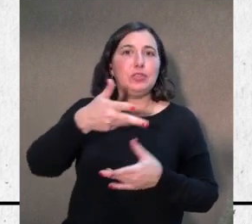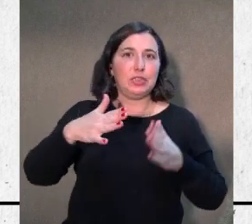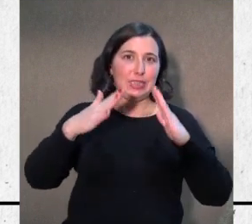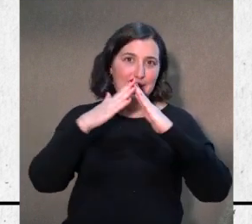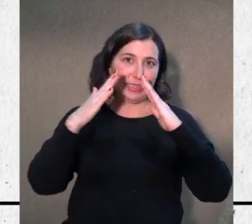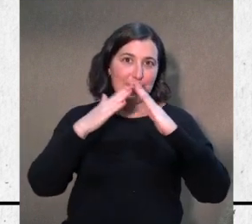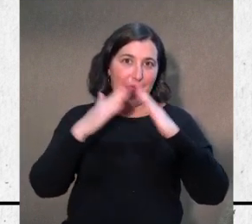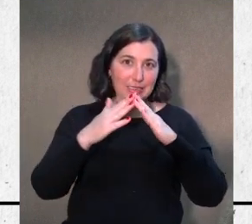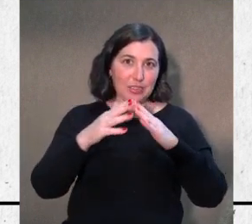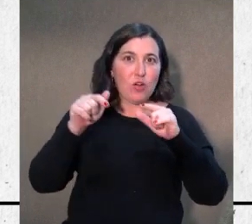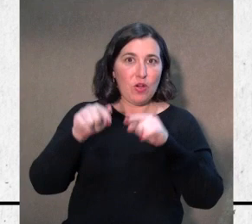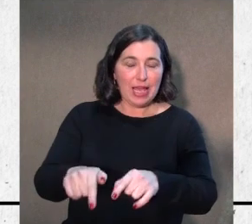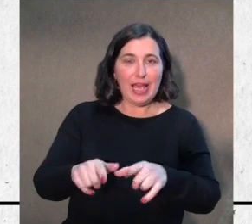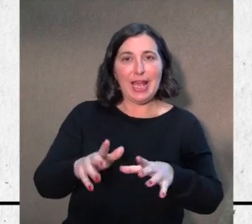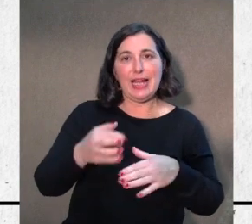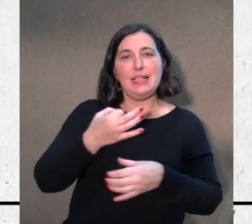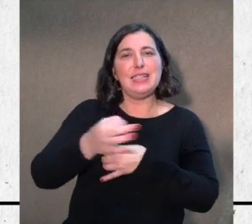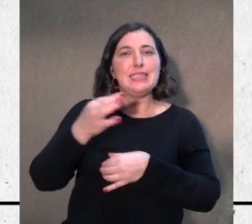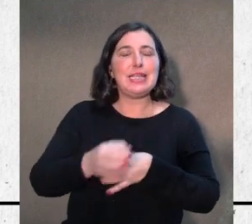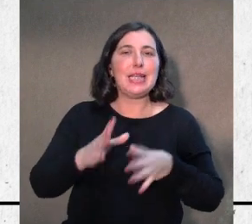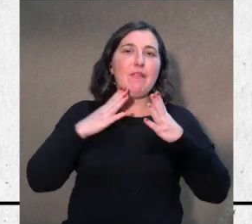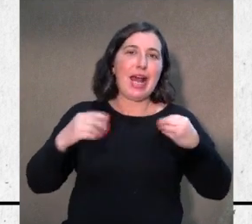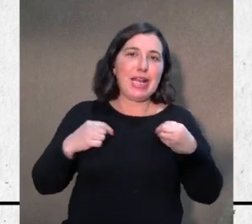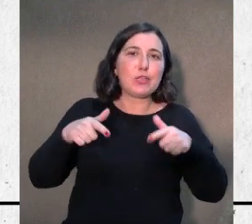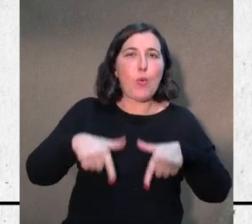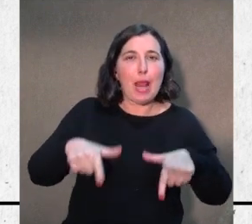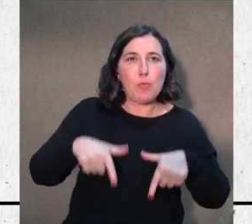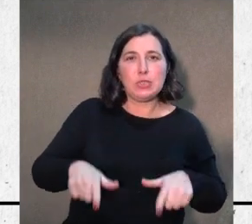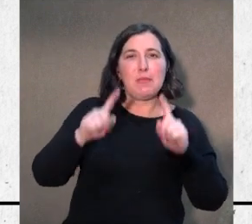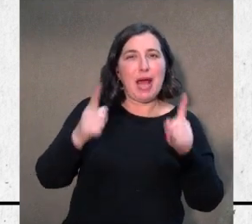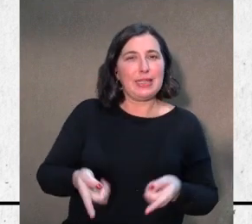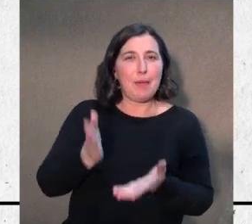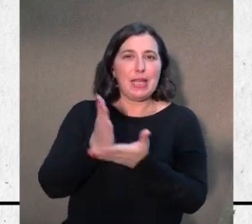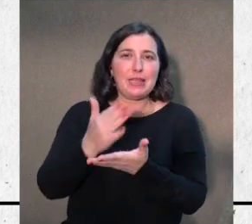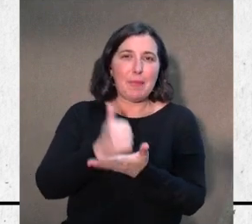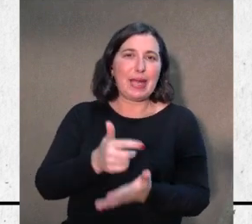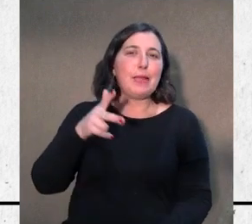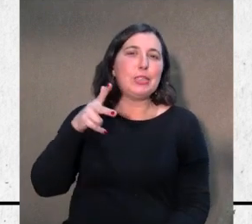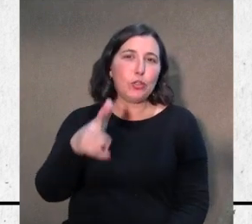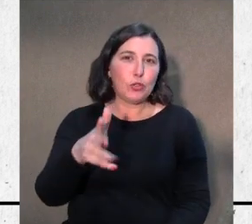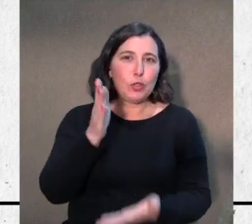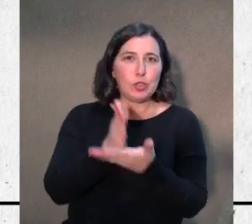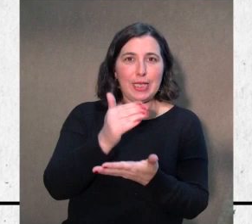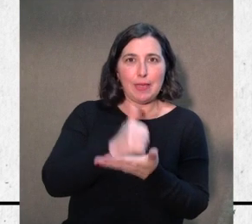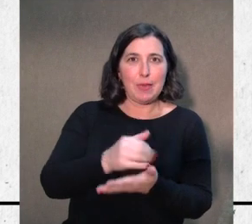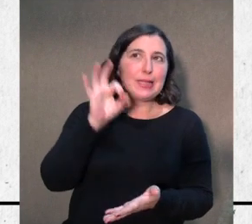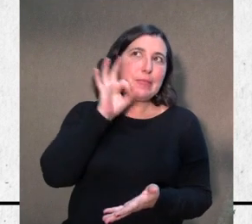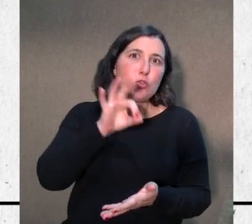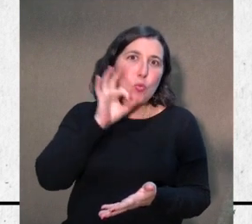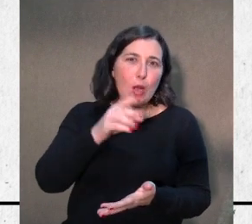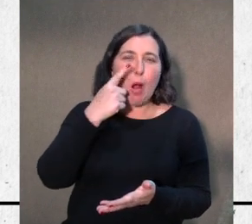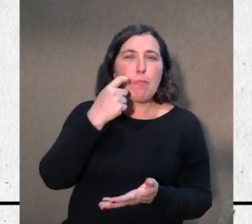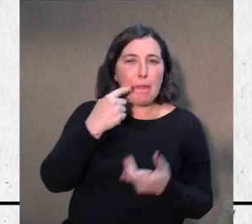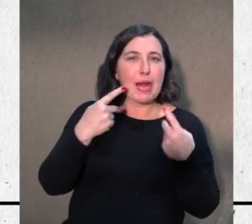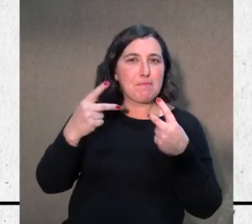Rocha, en Durazno, él viajaba para enseñar en los conservatorios del interior, pero en casa se desarrollaba la